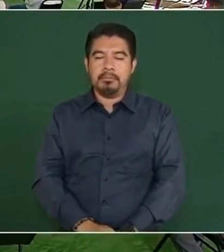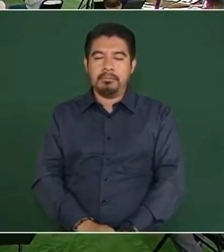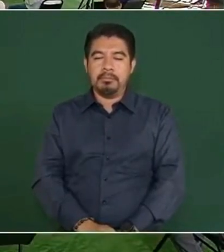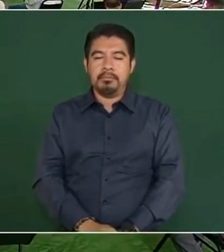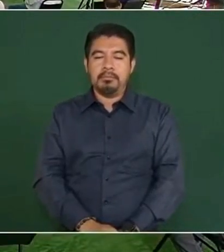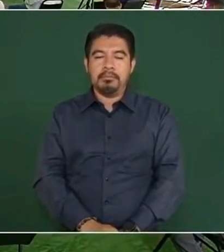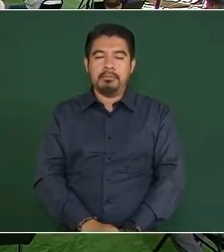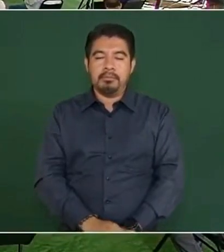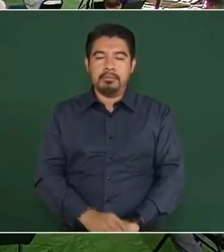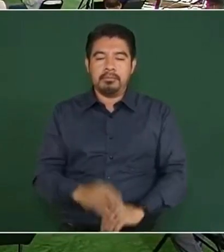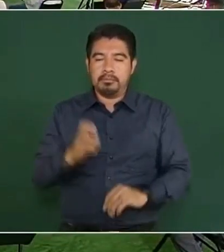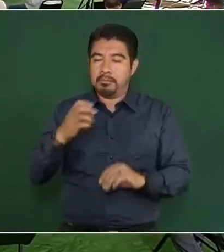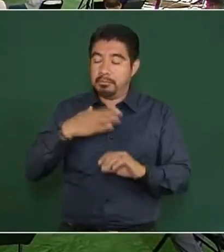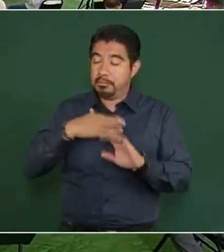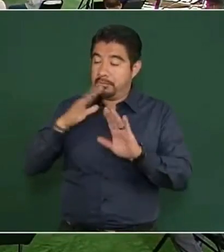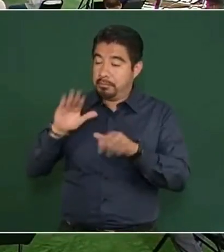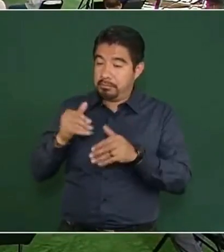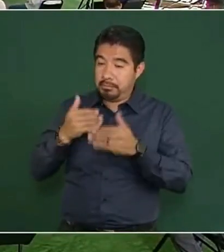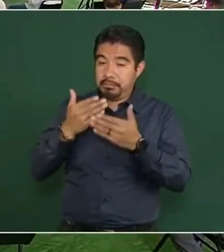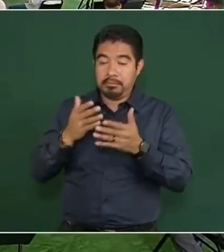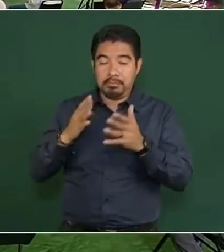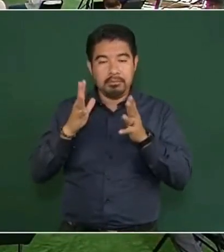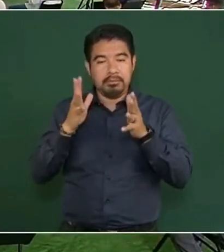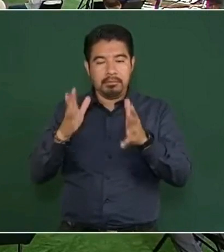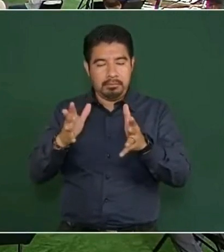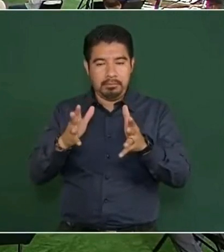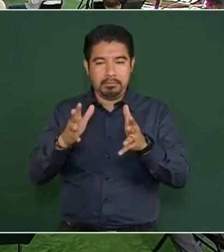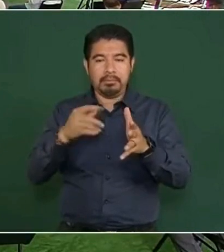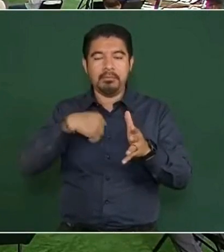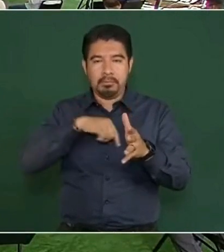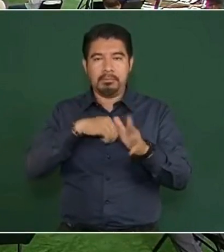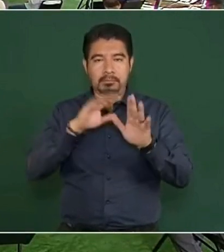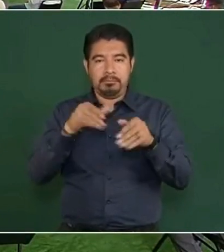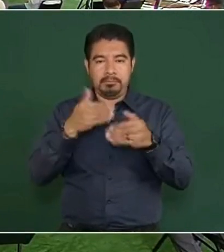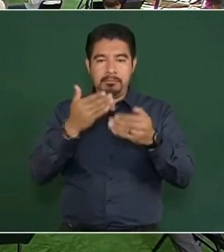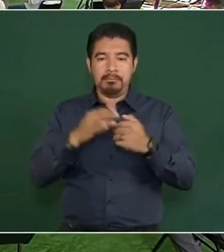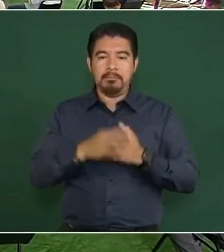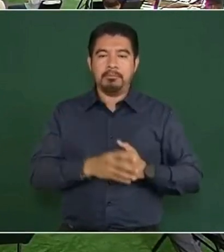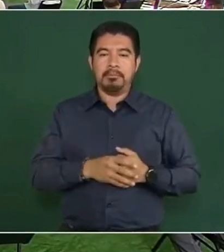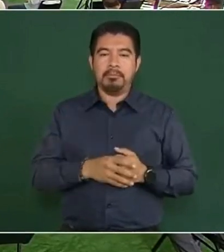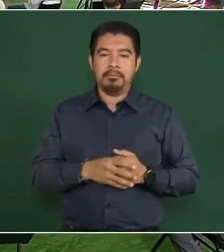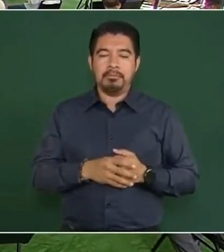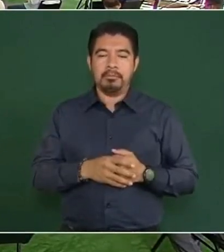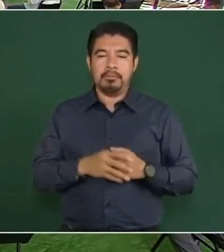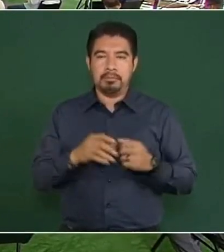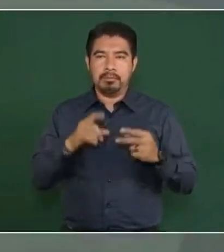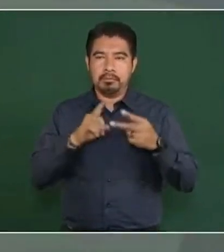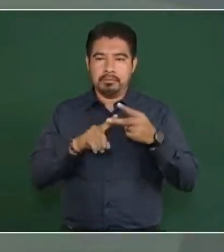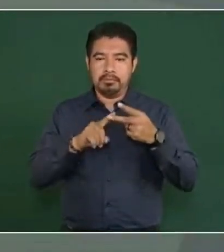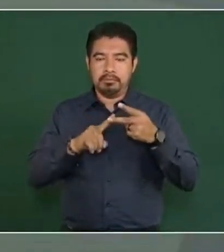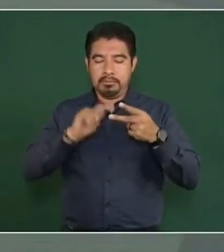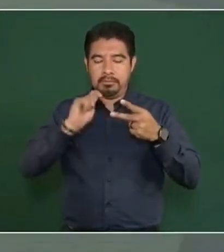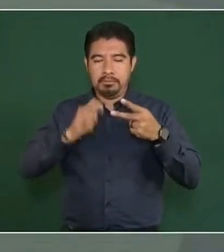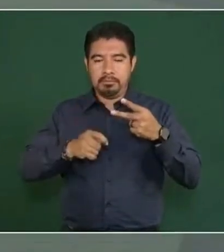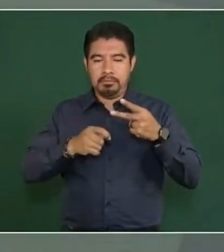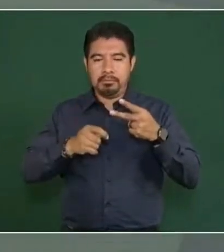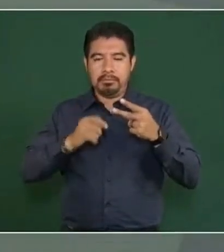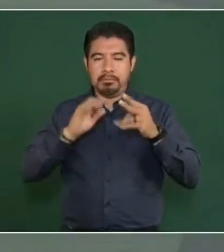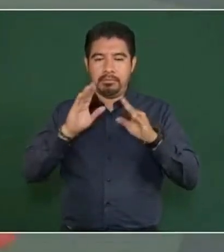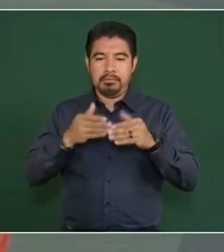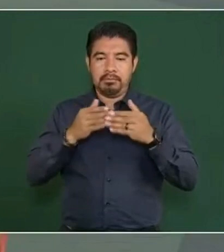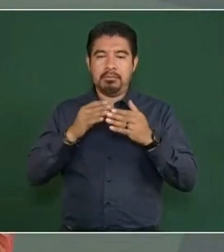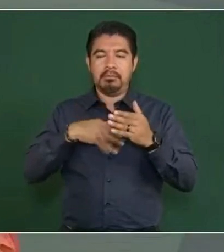Esa es una propuesta que vamos a hacer. La segunda tiene que ver con